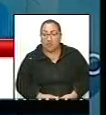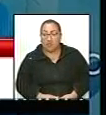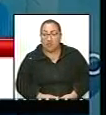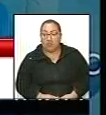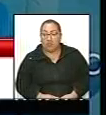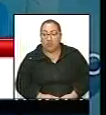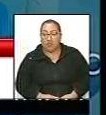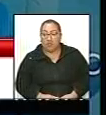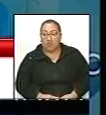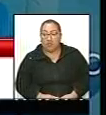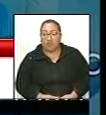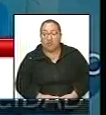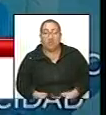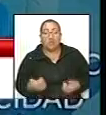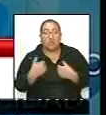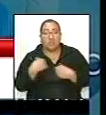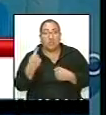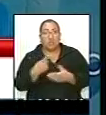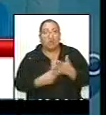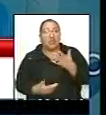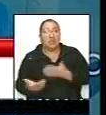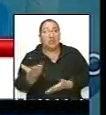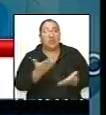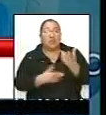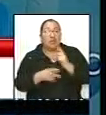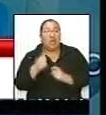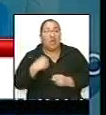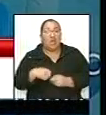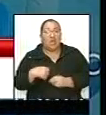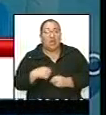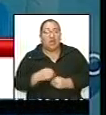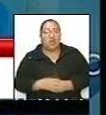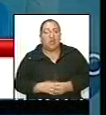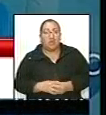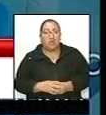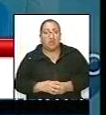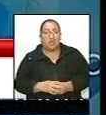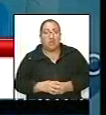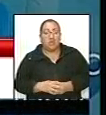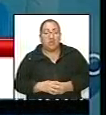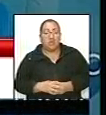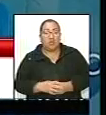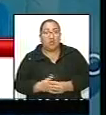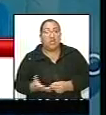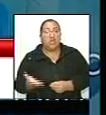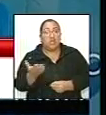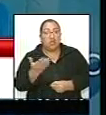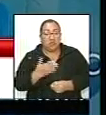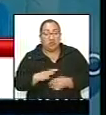Teníamos no solamente que recibir a los alcaldes y sus demandas, recibíamos